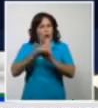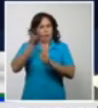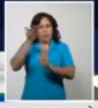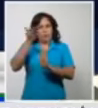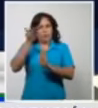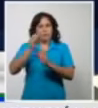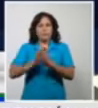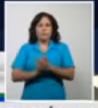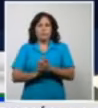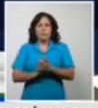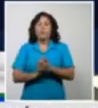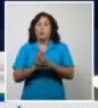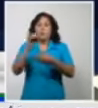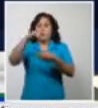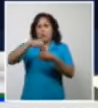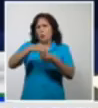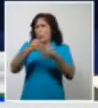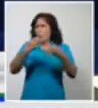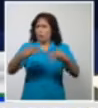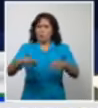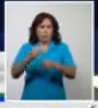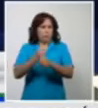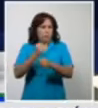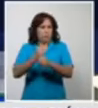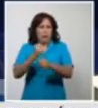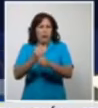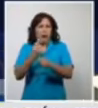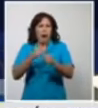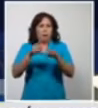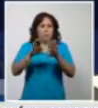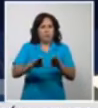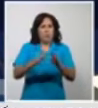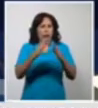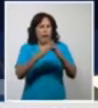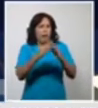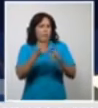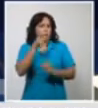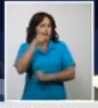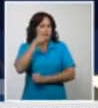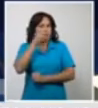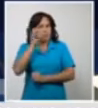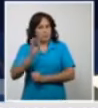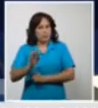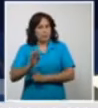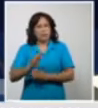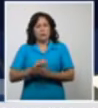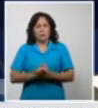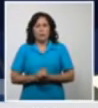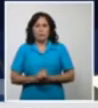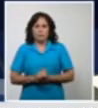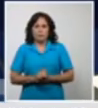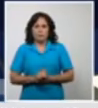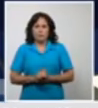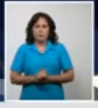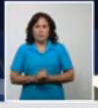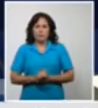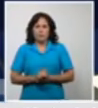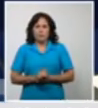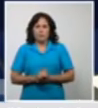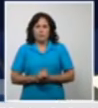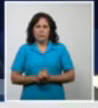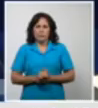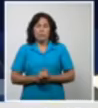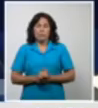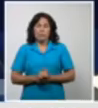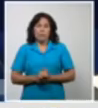se han incorporado a su vida o se mantienen en vigilancia restrictiva en su domicilio. Desde el punto